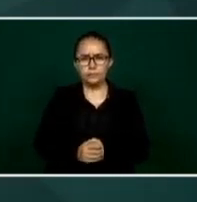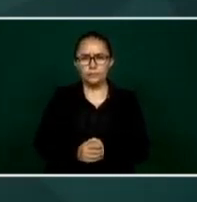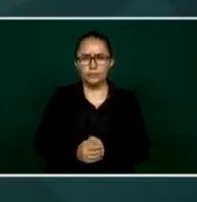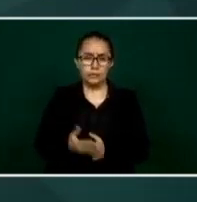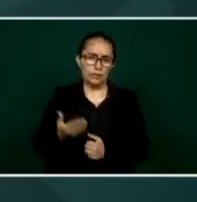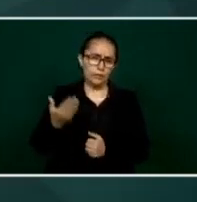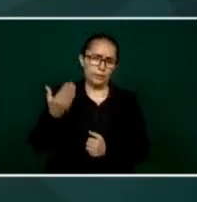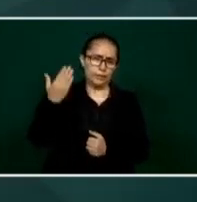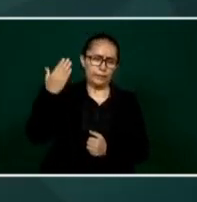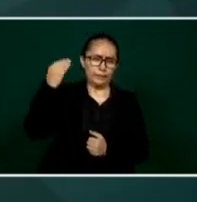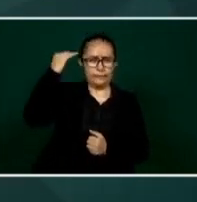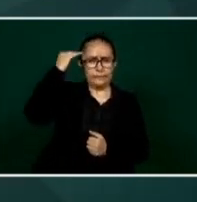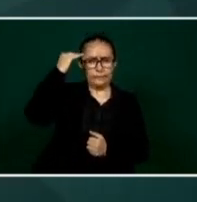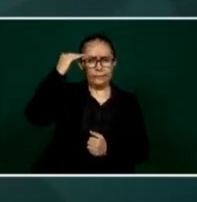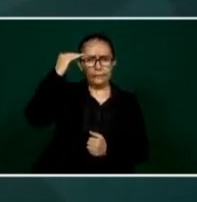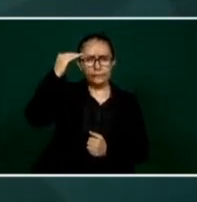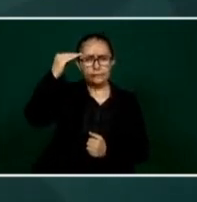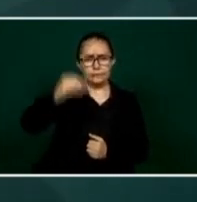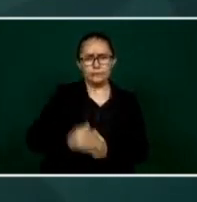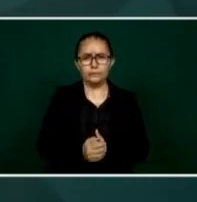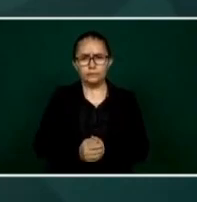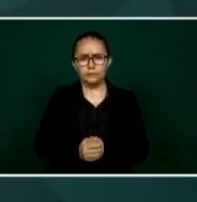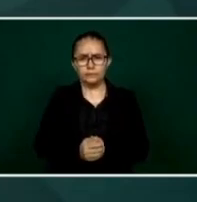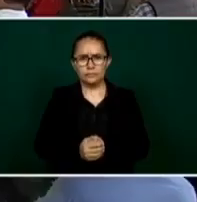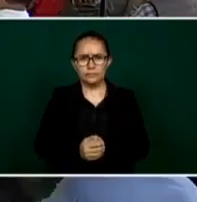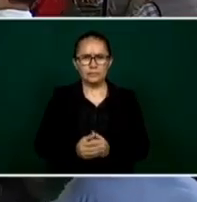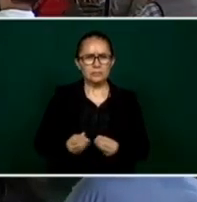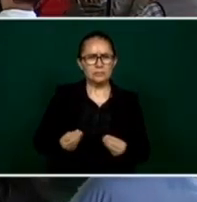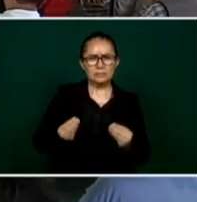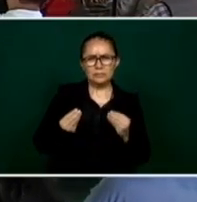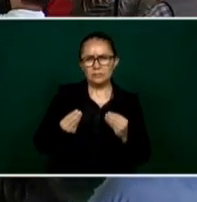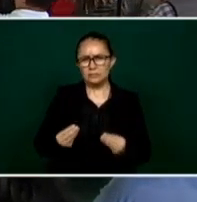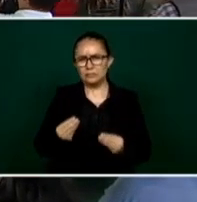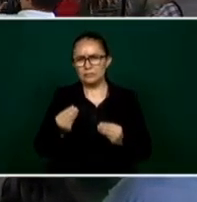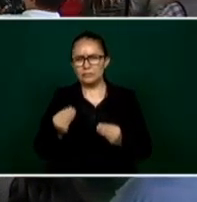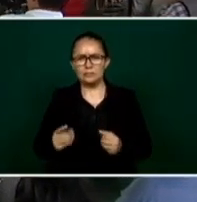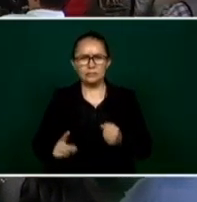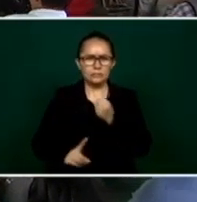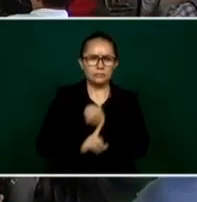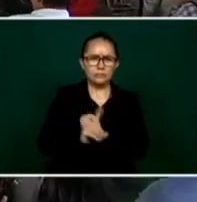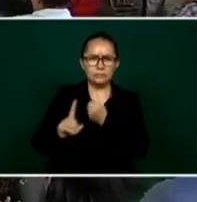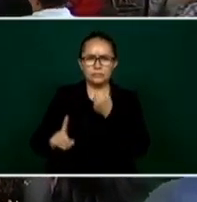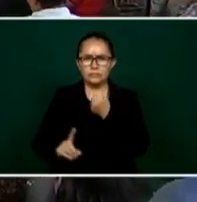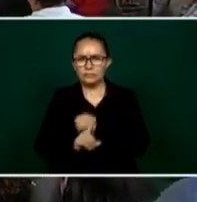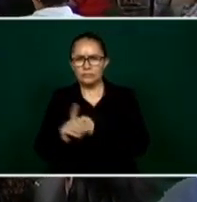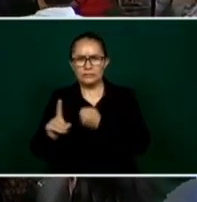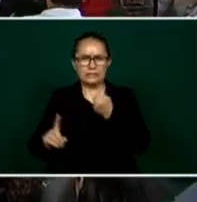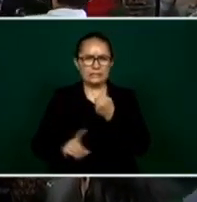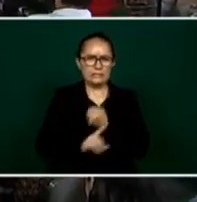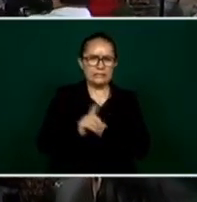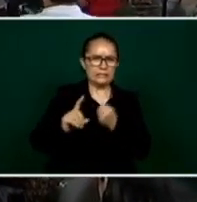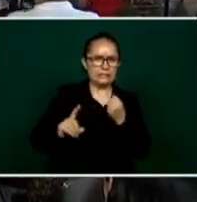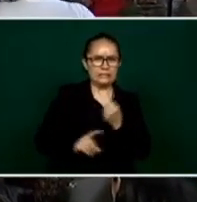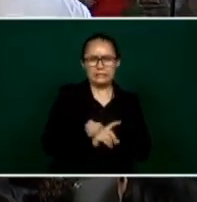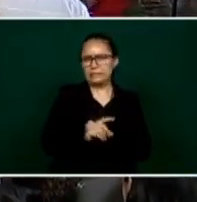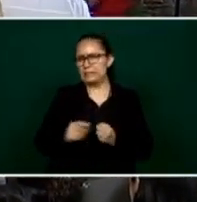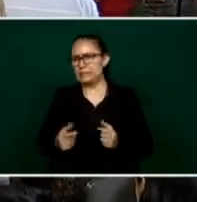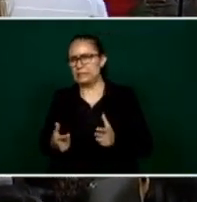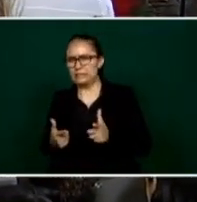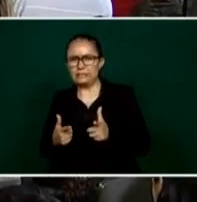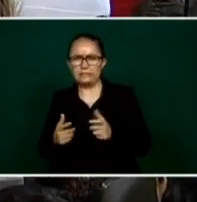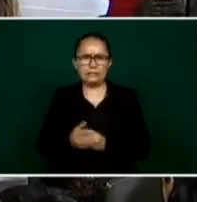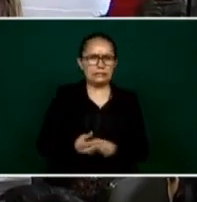tiempos en que estaba desatada la violencia en